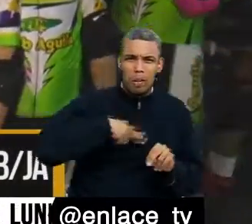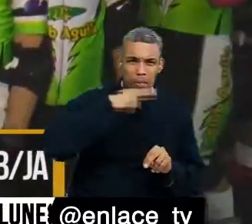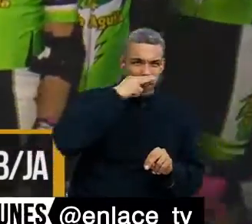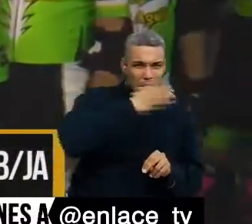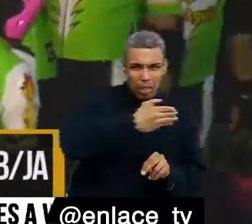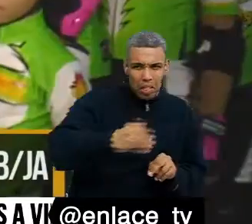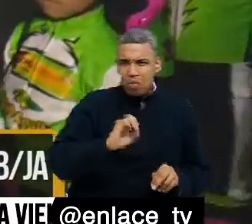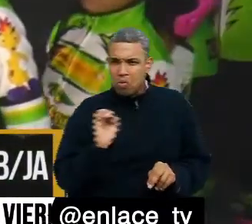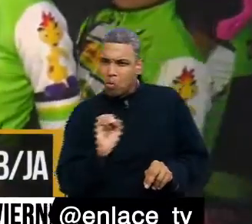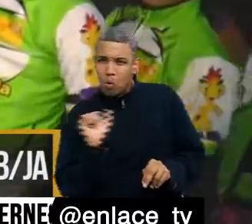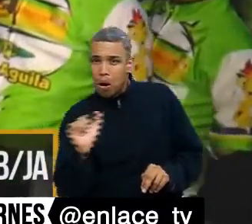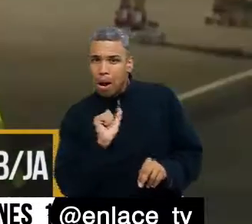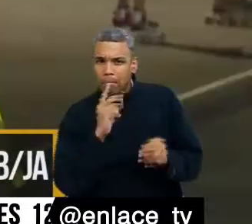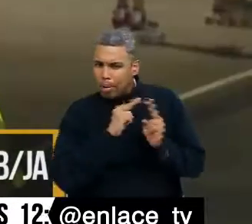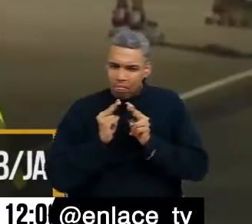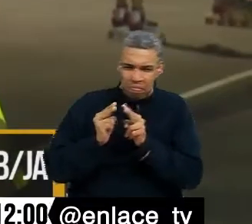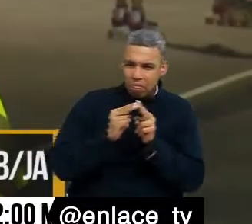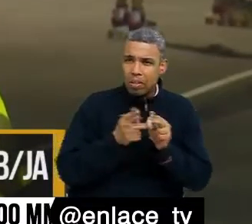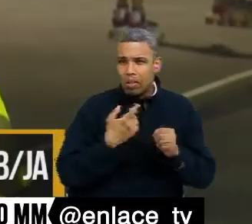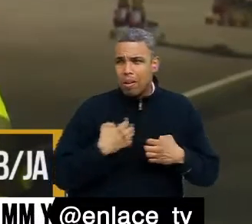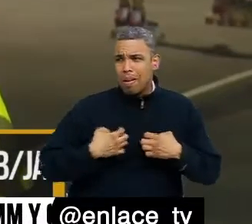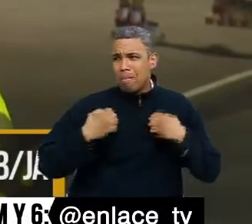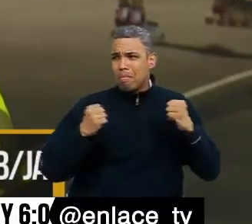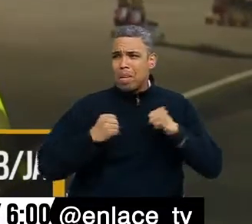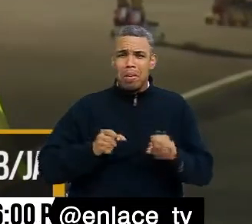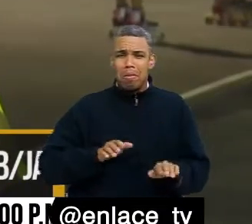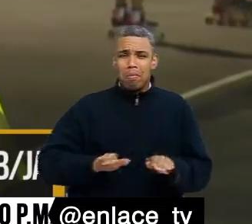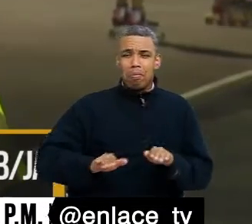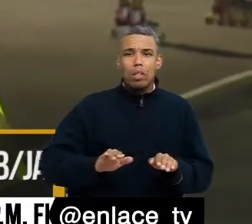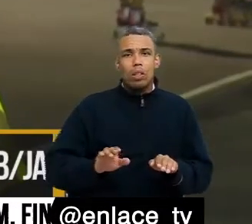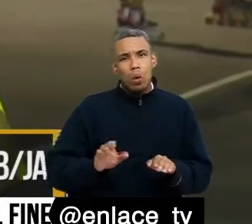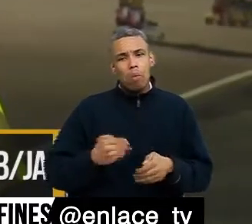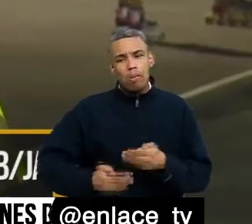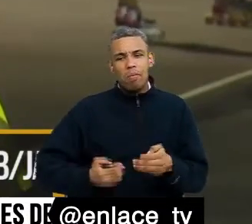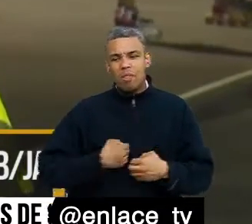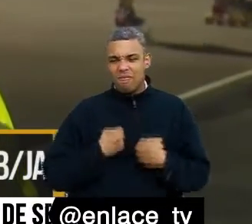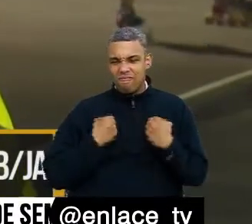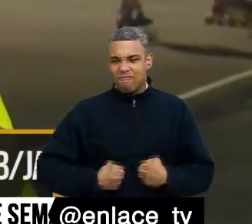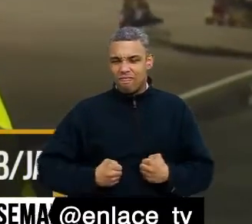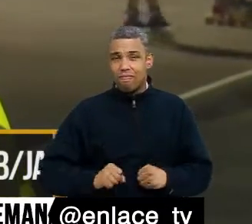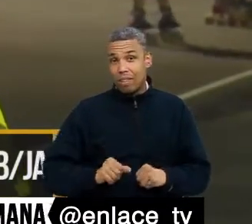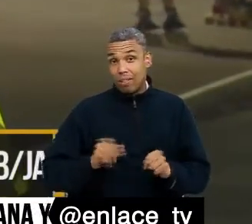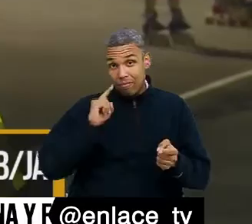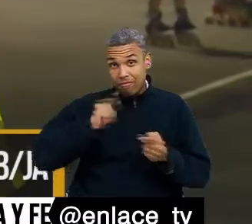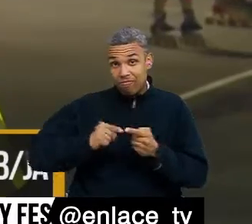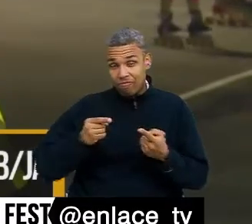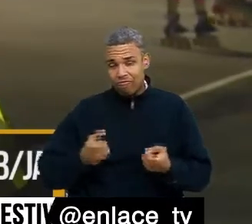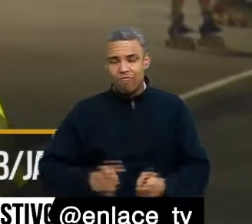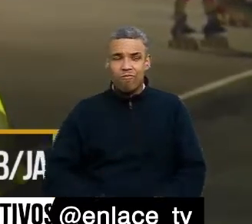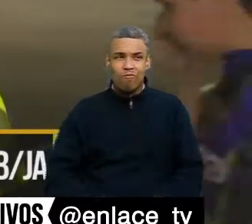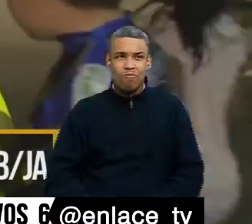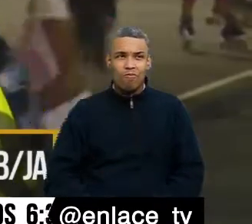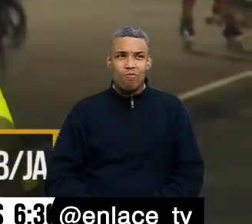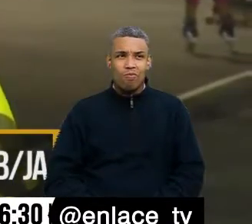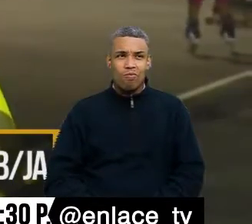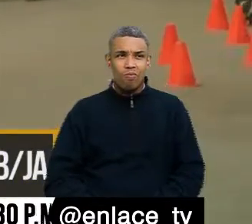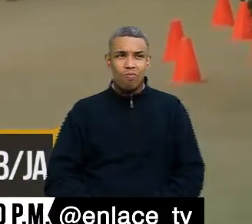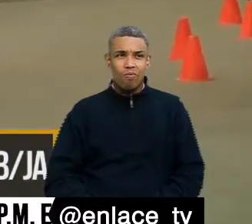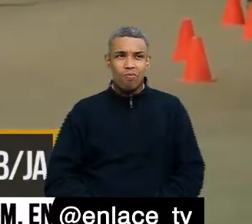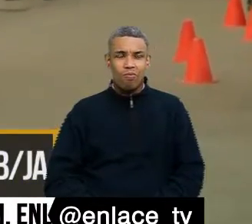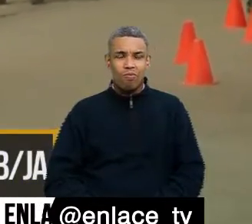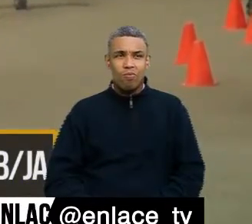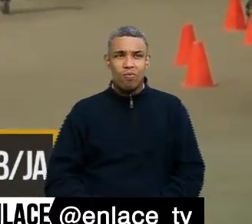vayan perdiendo el miedo, que esa es la filosofía de los eventos, que vayan perdiendo el miedo a las competencias, que vayan perdiendo el miedo a las